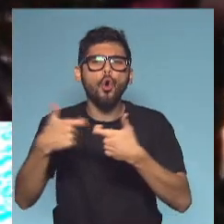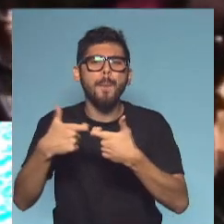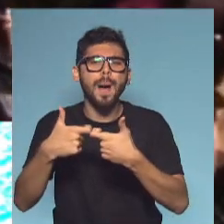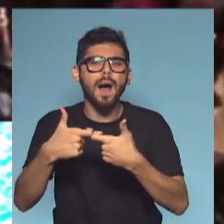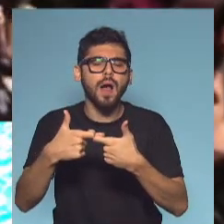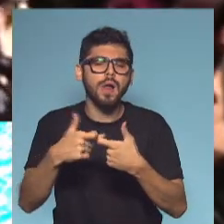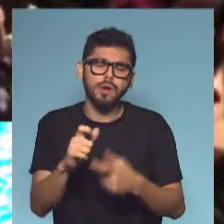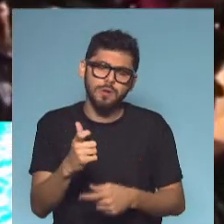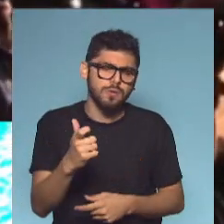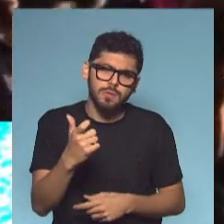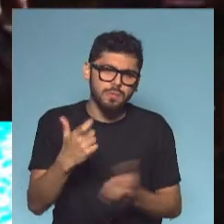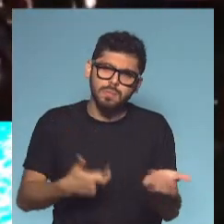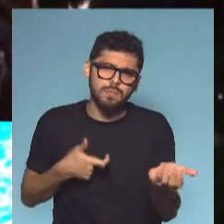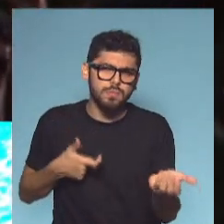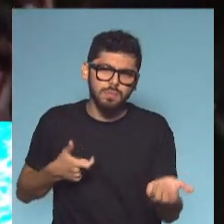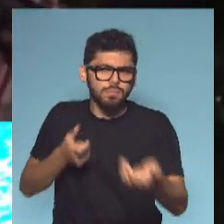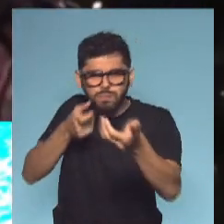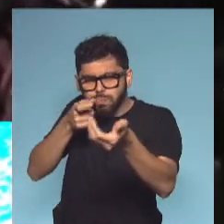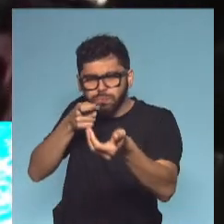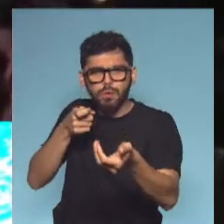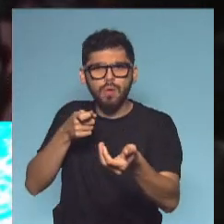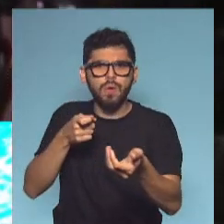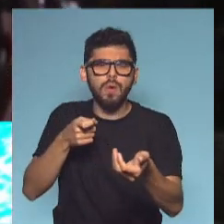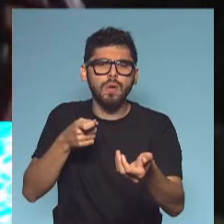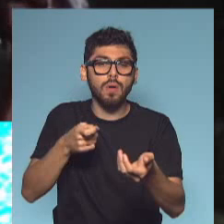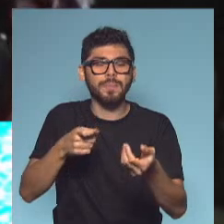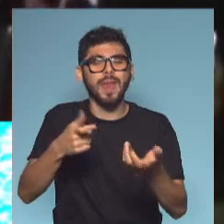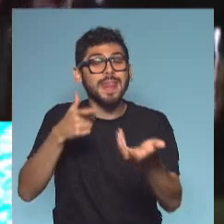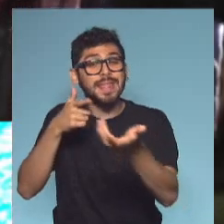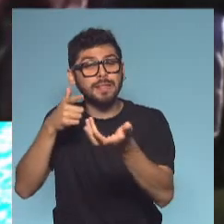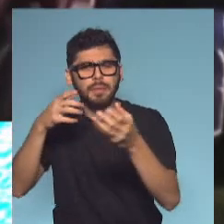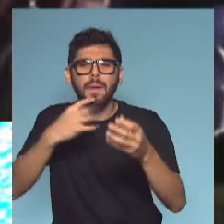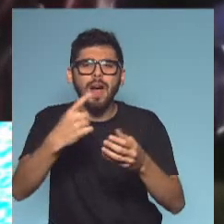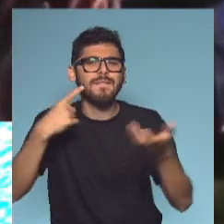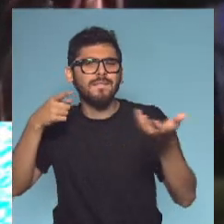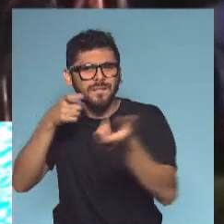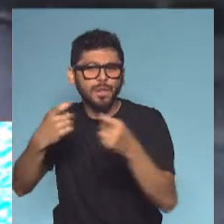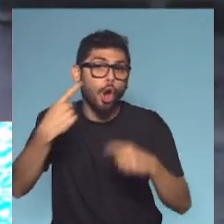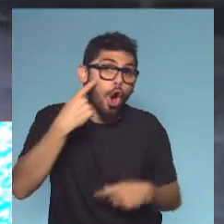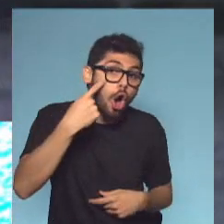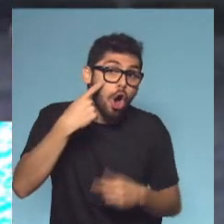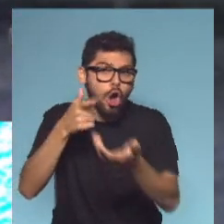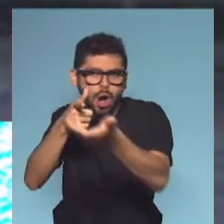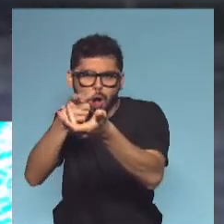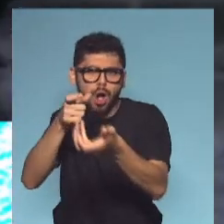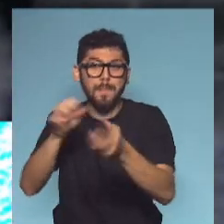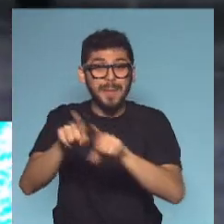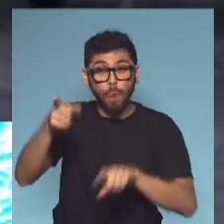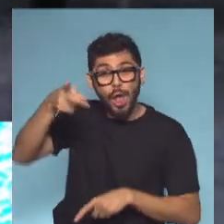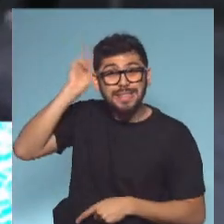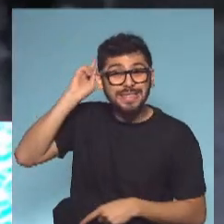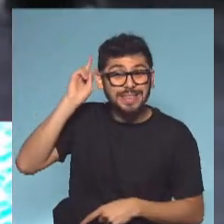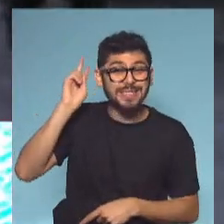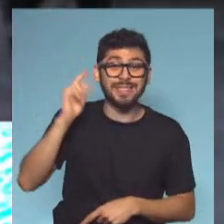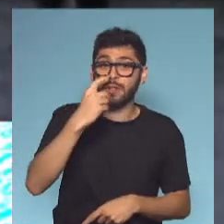de... Sí. Con armas disparan de fuego, a los ojos, ¿no? Fusiles. Como en Chile. Sí, como... Sí, en las mejores épocas de, por